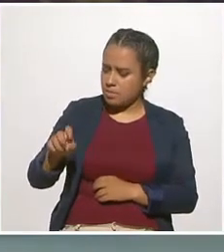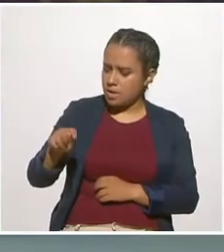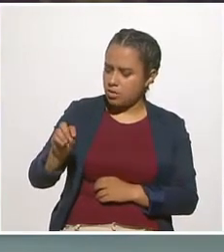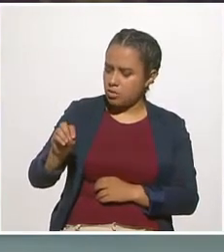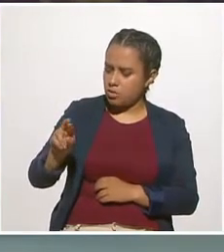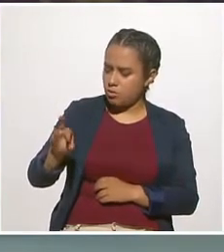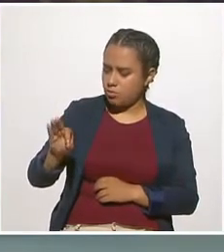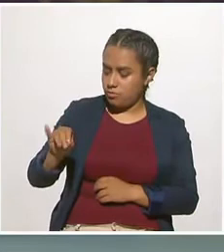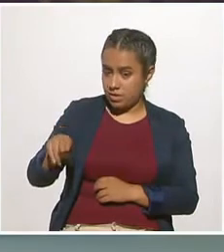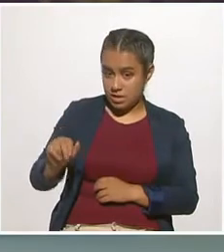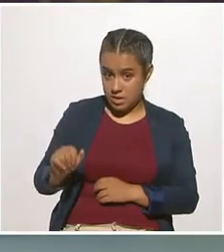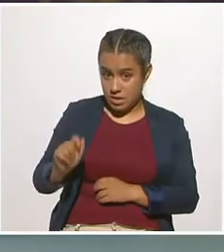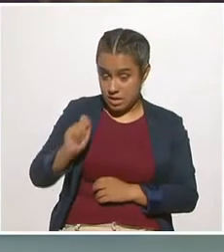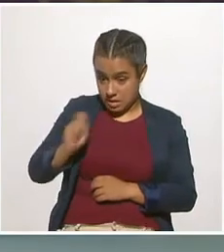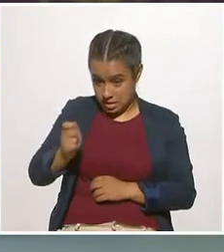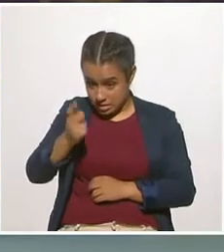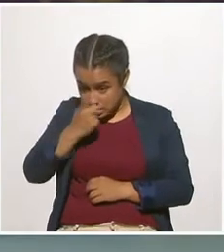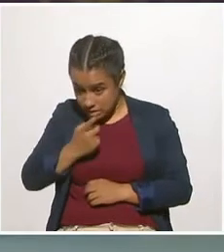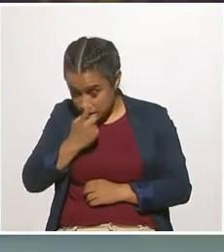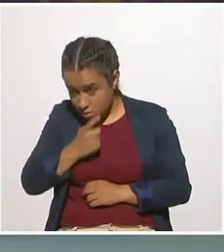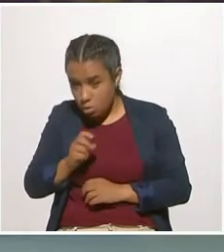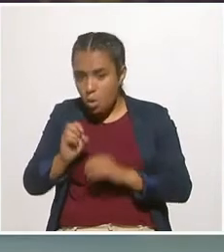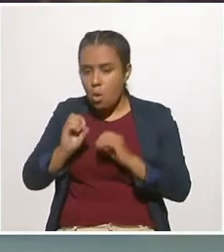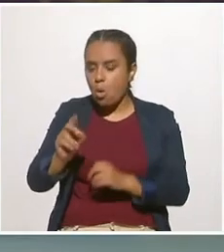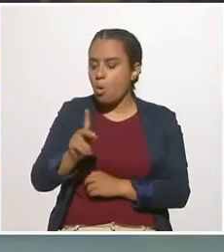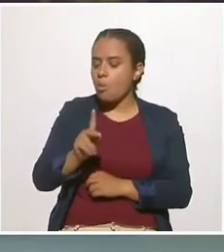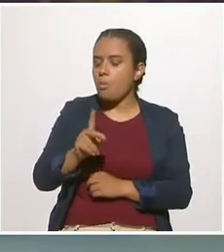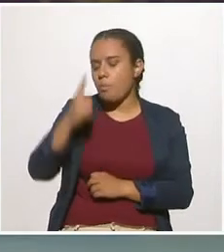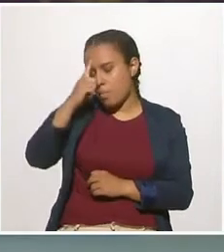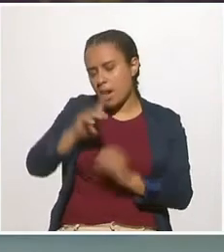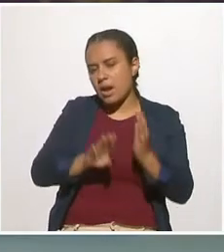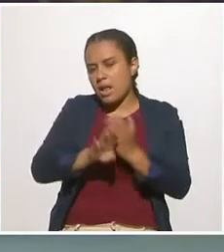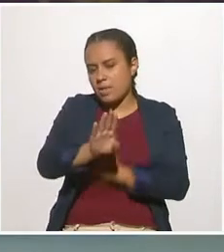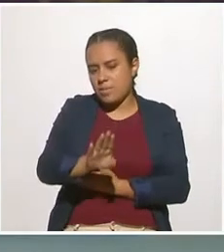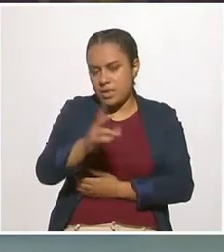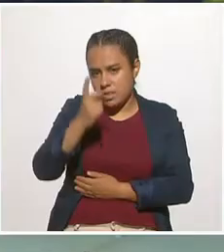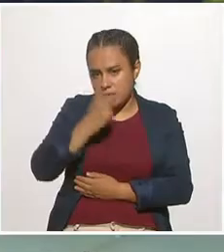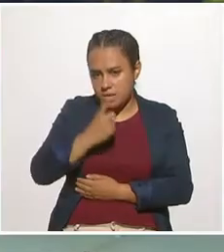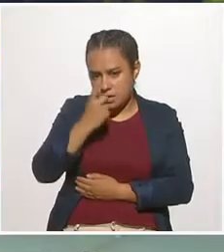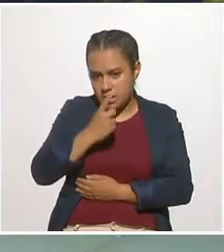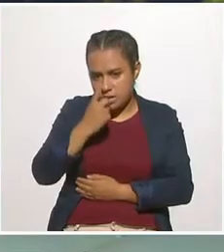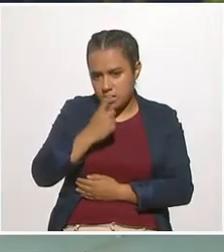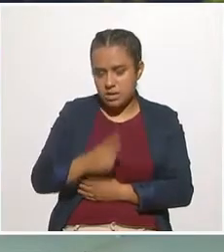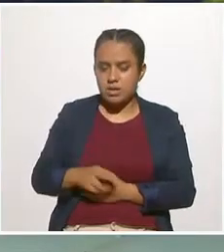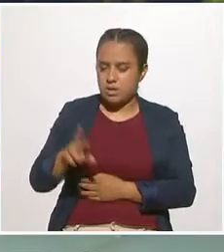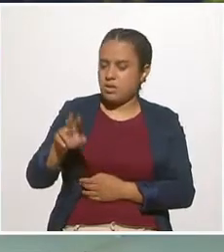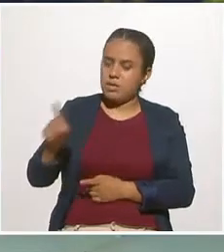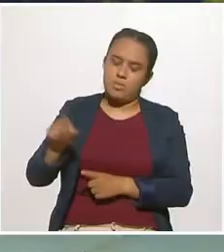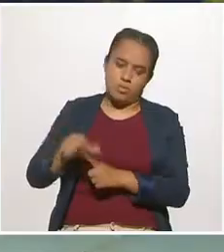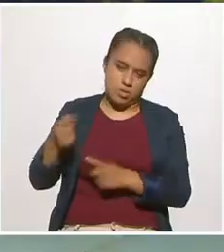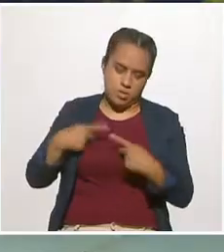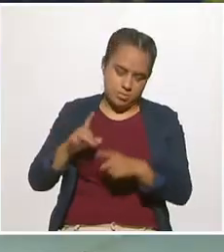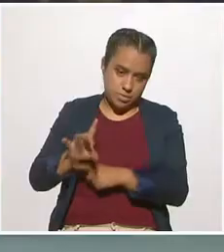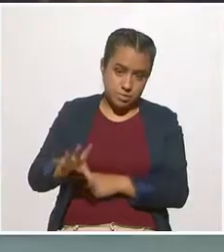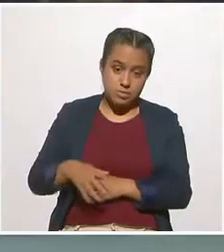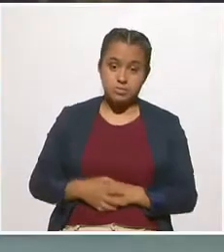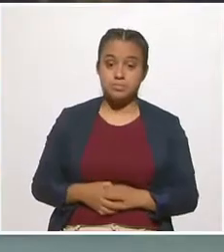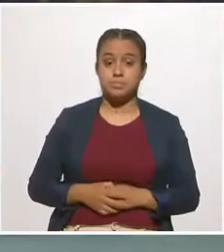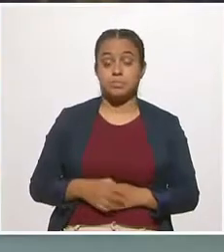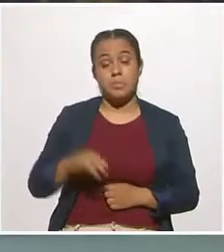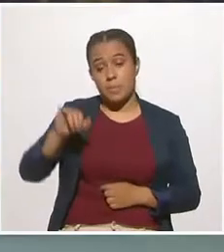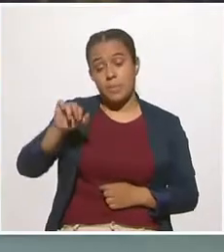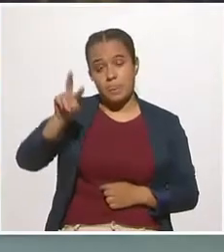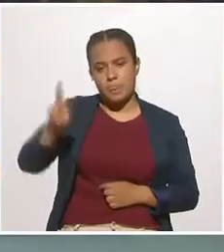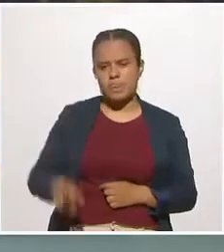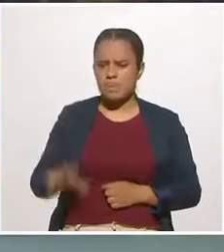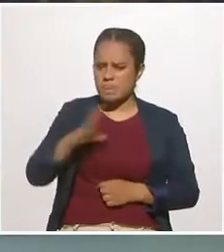diabético o solo es para prevenir? Nos dice Rosa María Rodríguez. Y bueno, pues sí, efectivamente hay muchas preguntas.